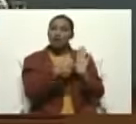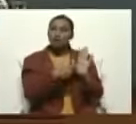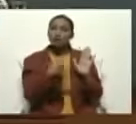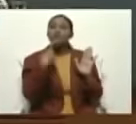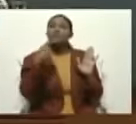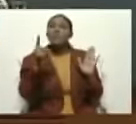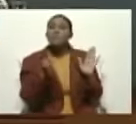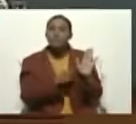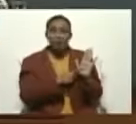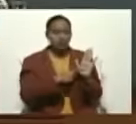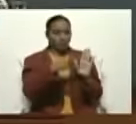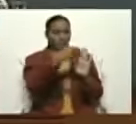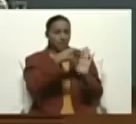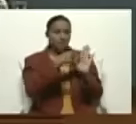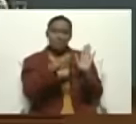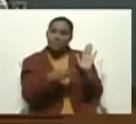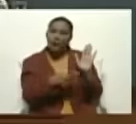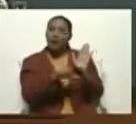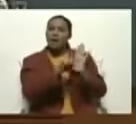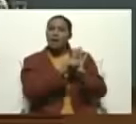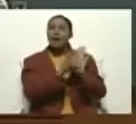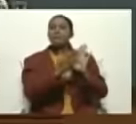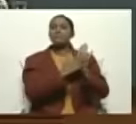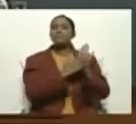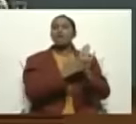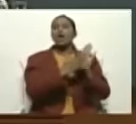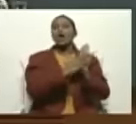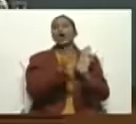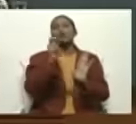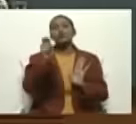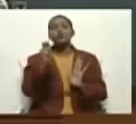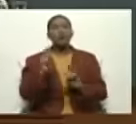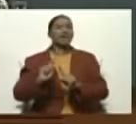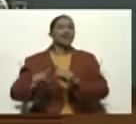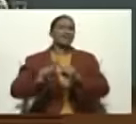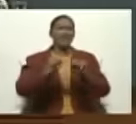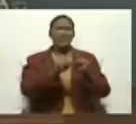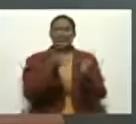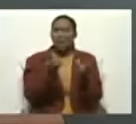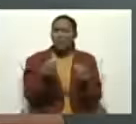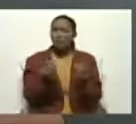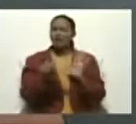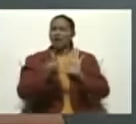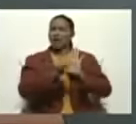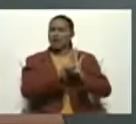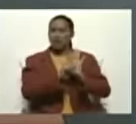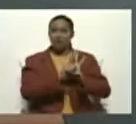por el cumplimiento de nuestra Constitución y las demás leyes, muchísimas leyes que tenemos